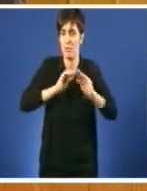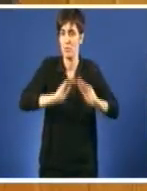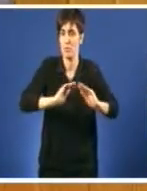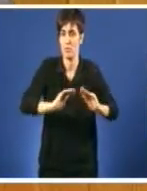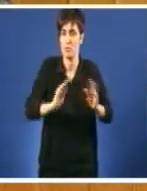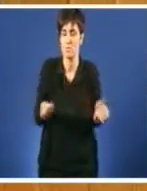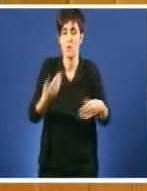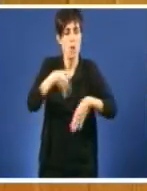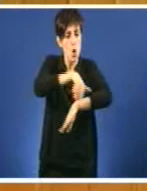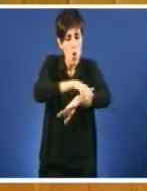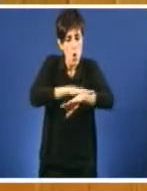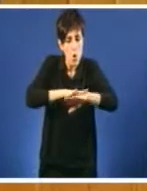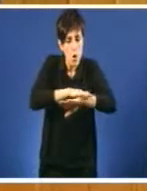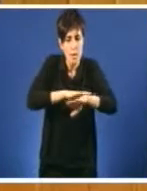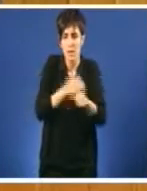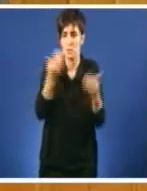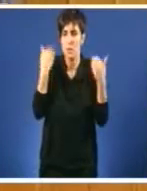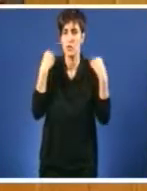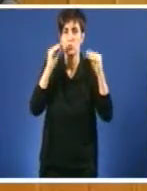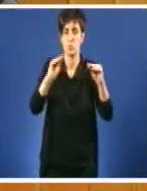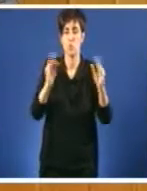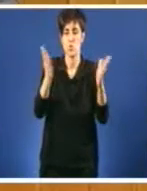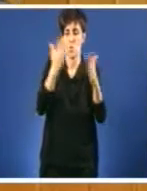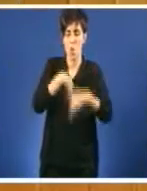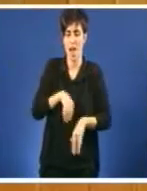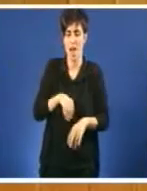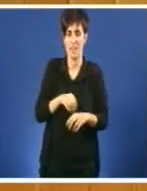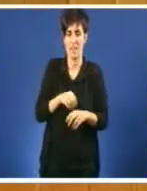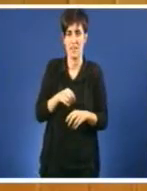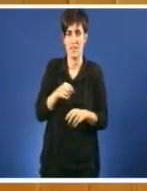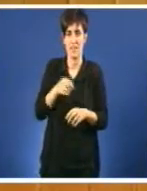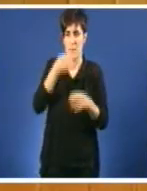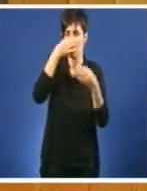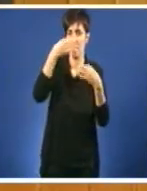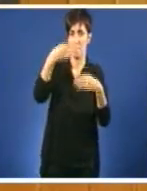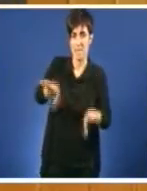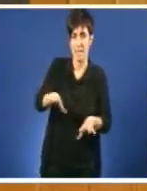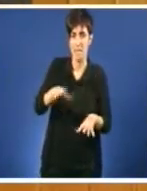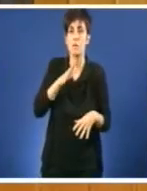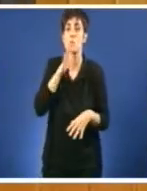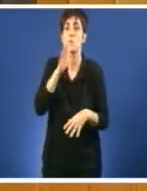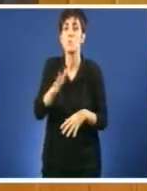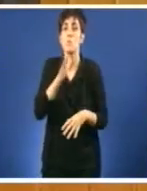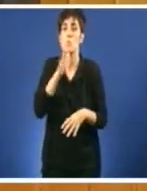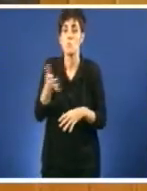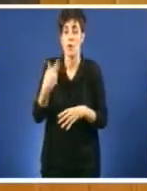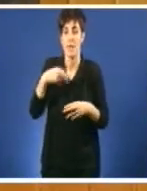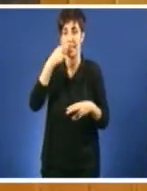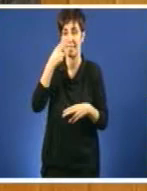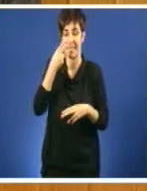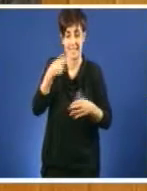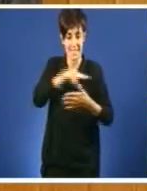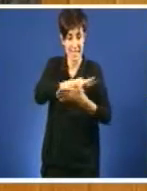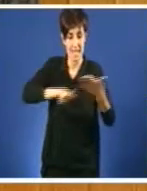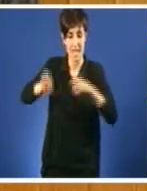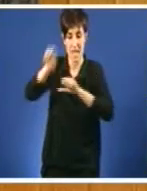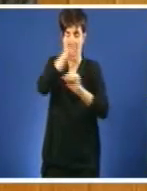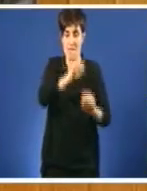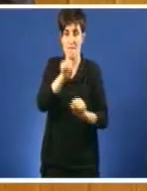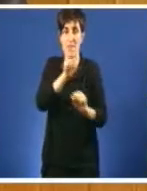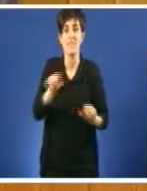que dimite das súas responsabilidades á hora de defender os nosos intereses como país. Claro que o señor